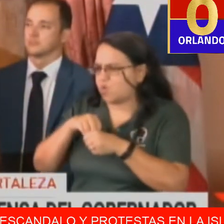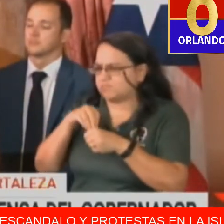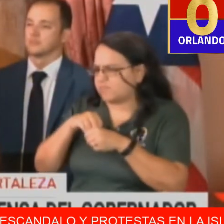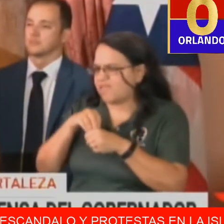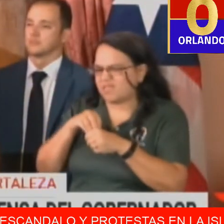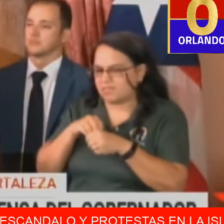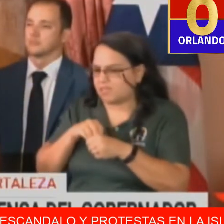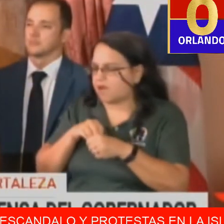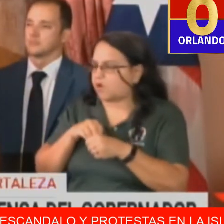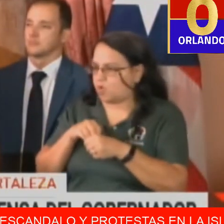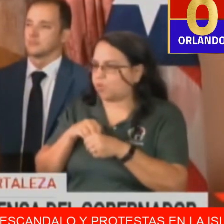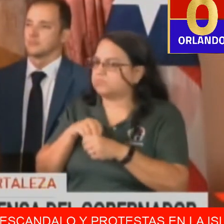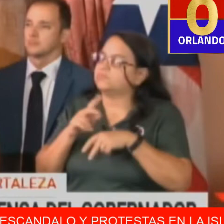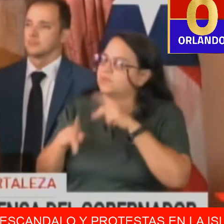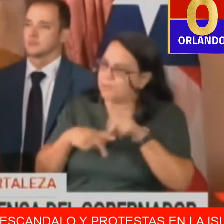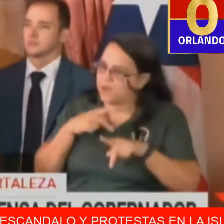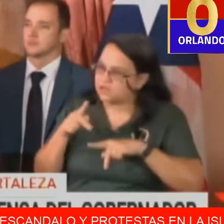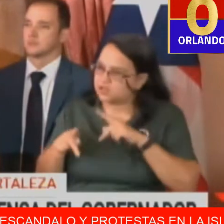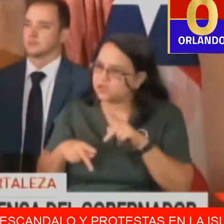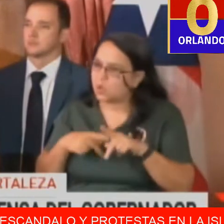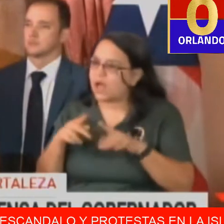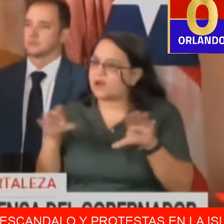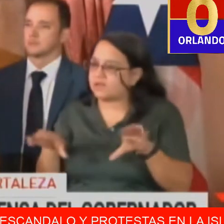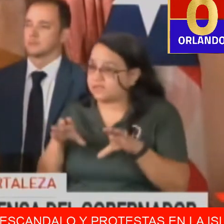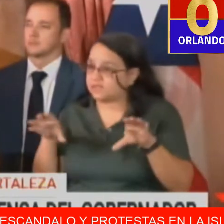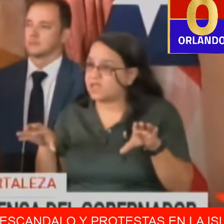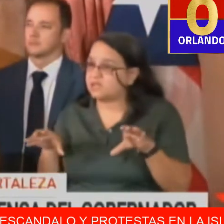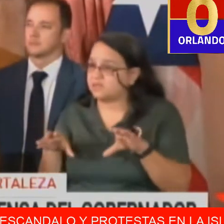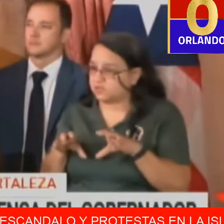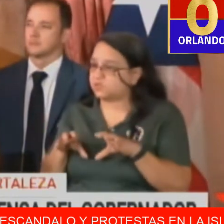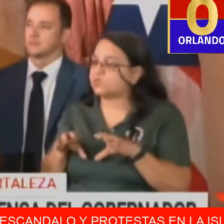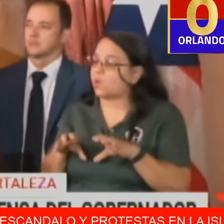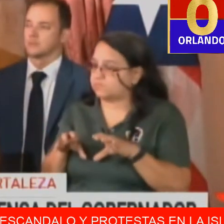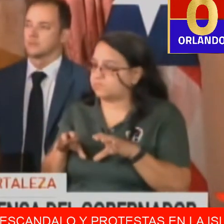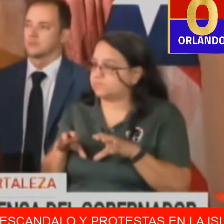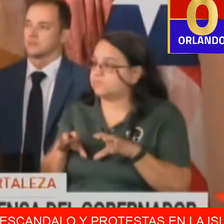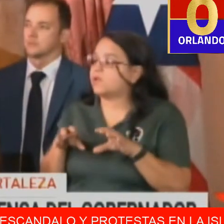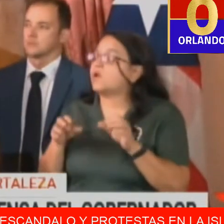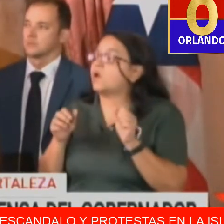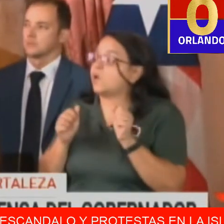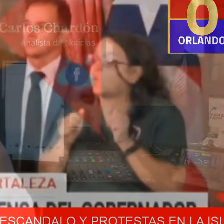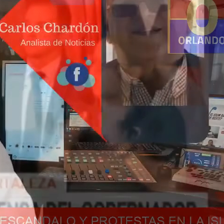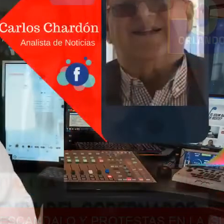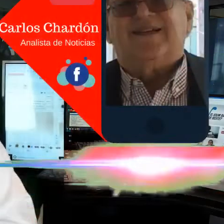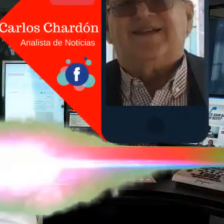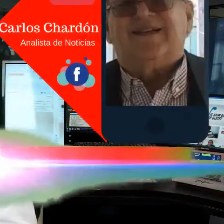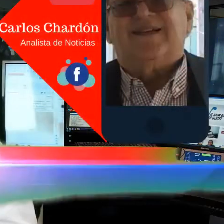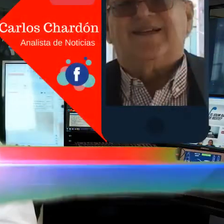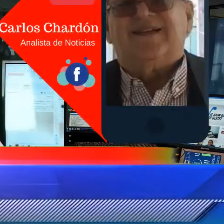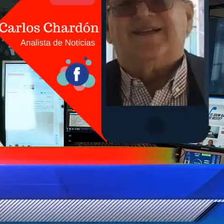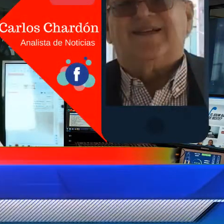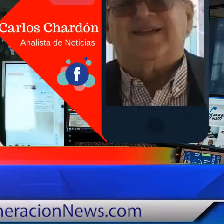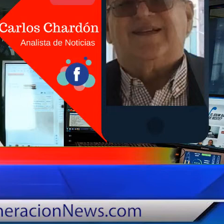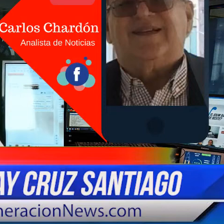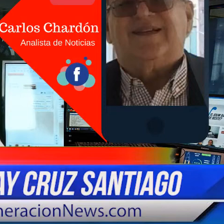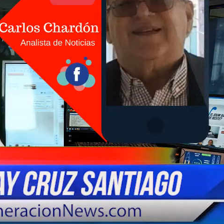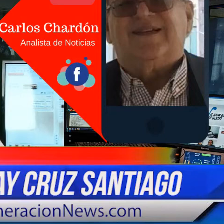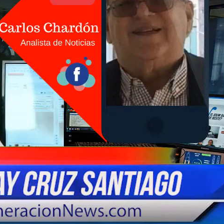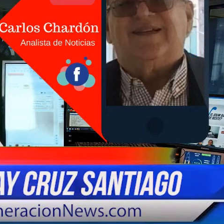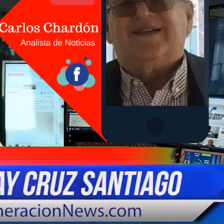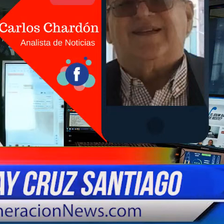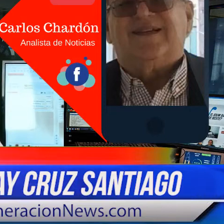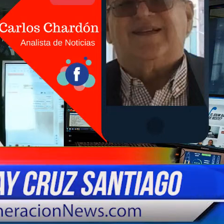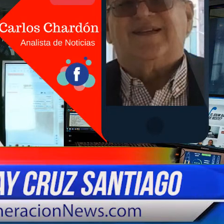Las hormigas cómo. Tenían que ser